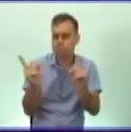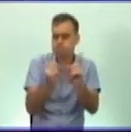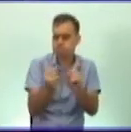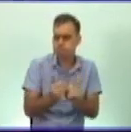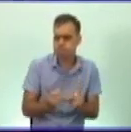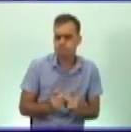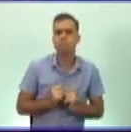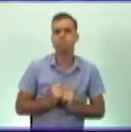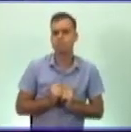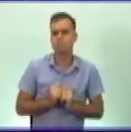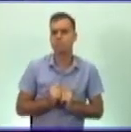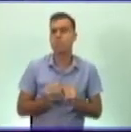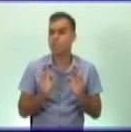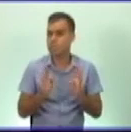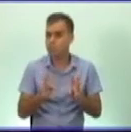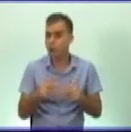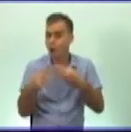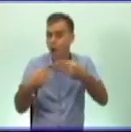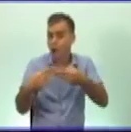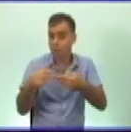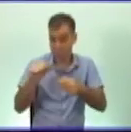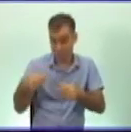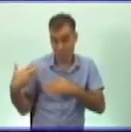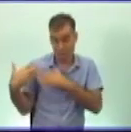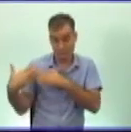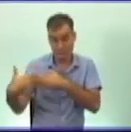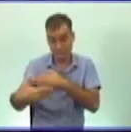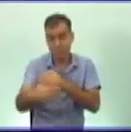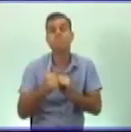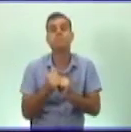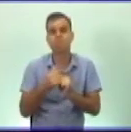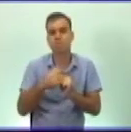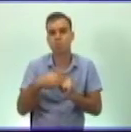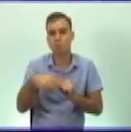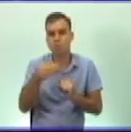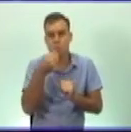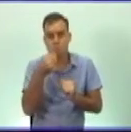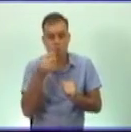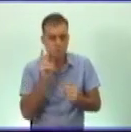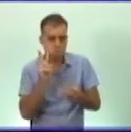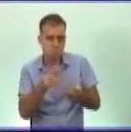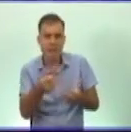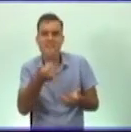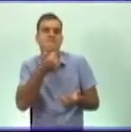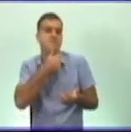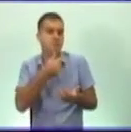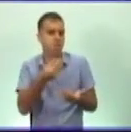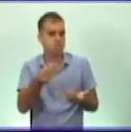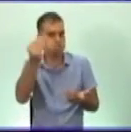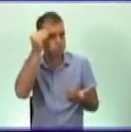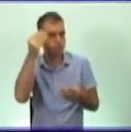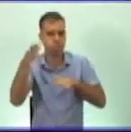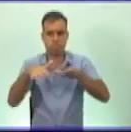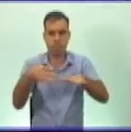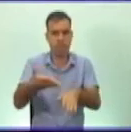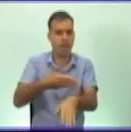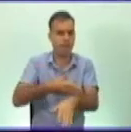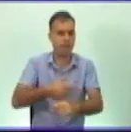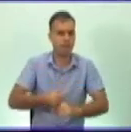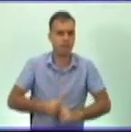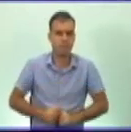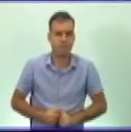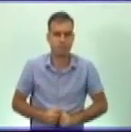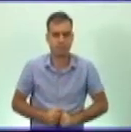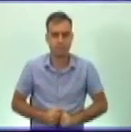que se han elaborado para esta etapa, por tanto que les va a servir a ustedes para poderse preparar cada vez